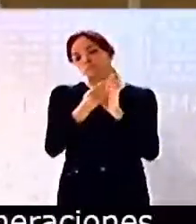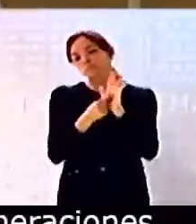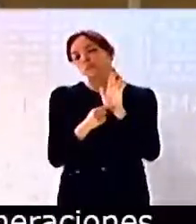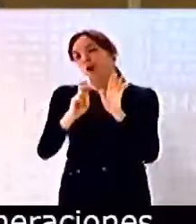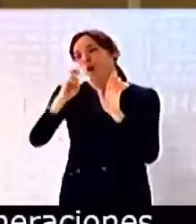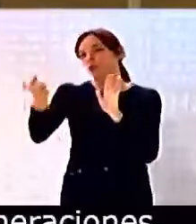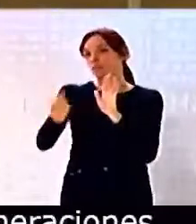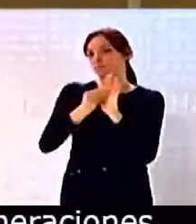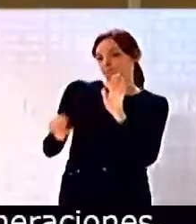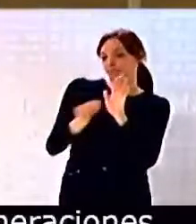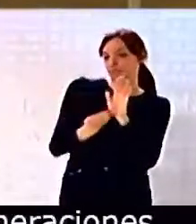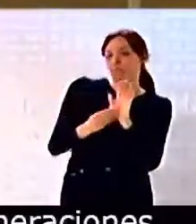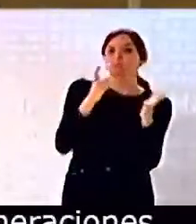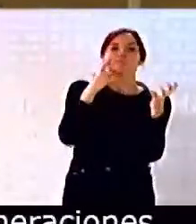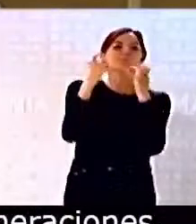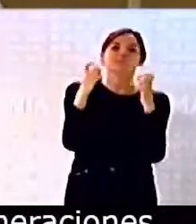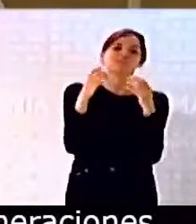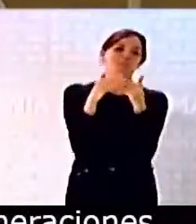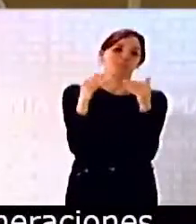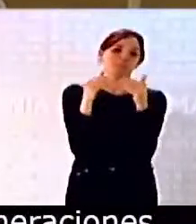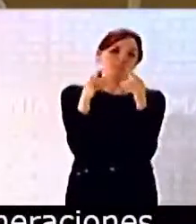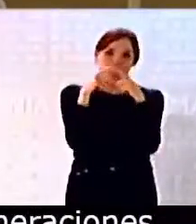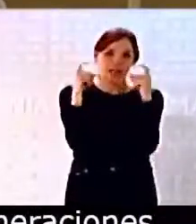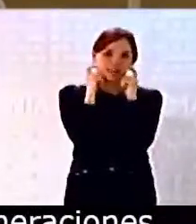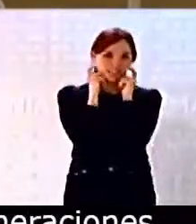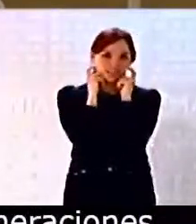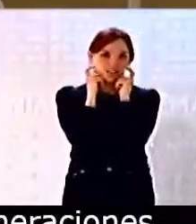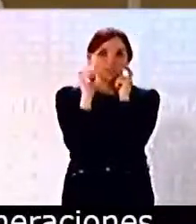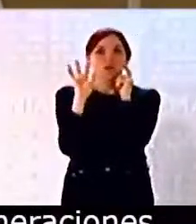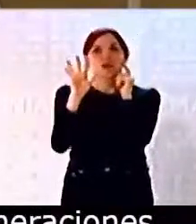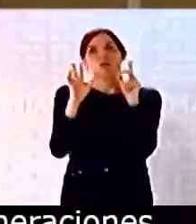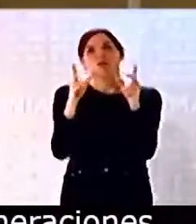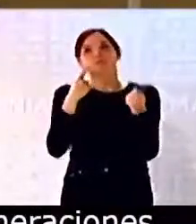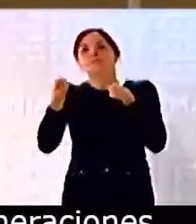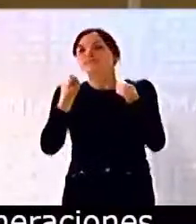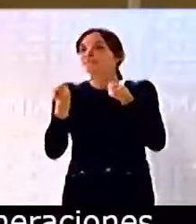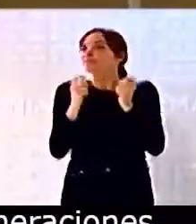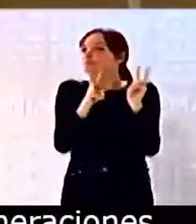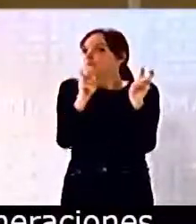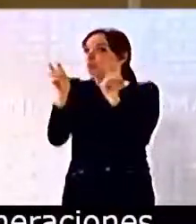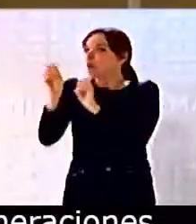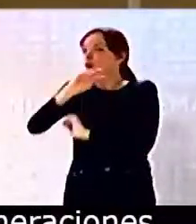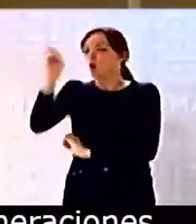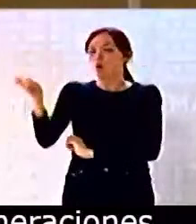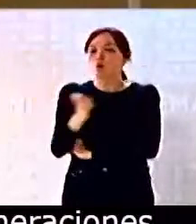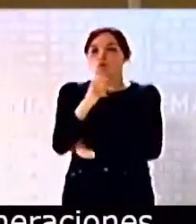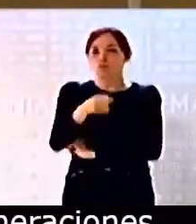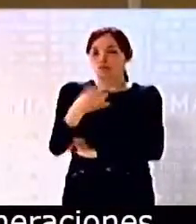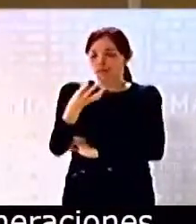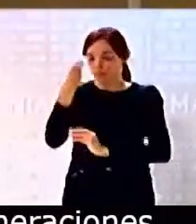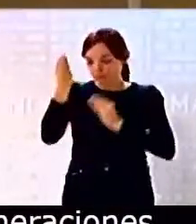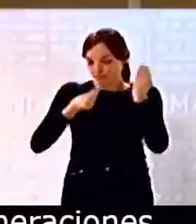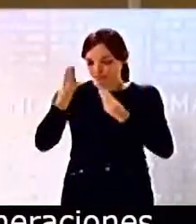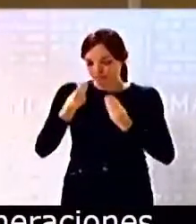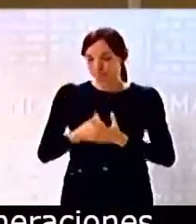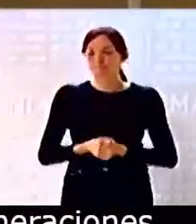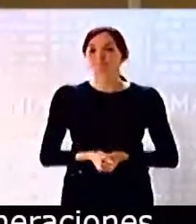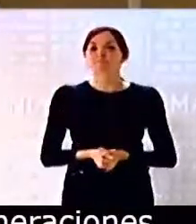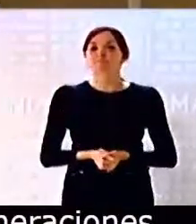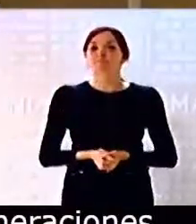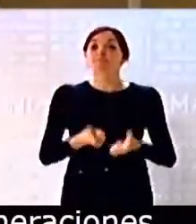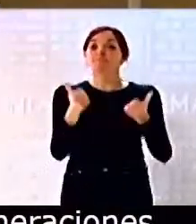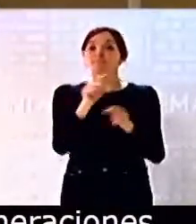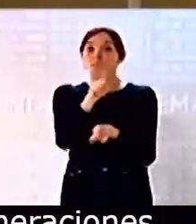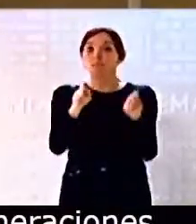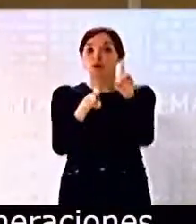haber. La más llamativa es la de la mascarilla, pero regula otros aspectos y eso es lo que tenemos que regular. ¿Más preguntas?